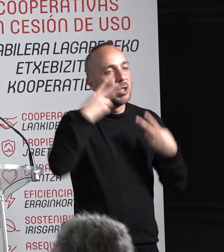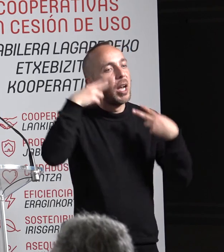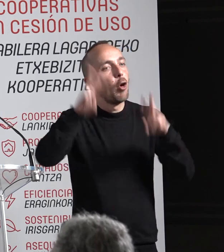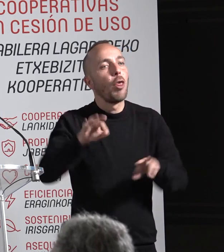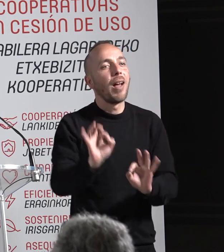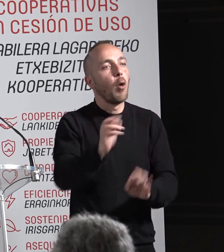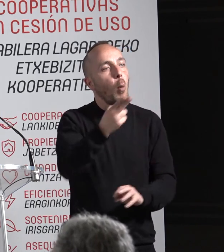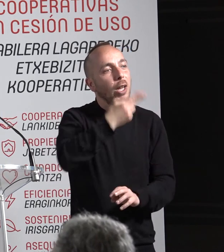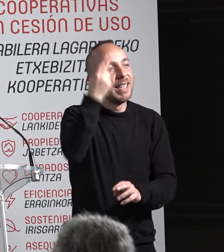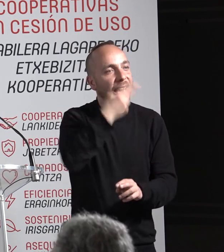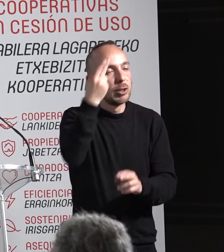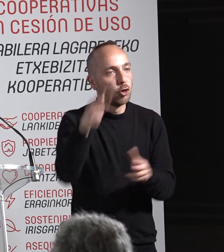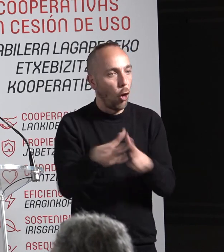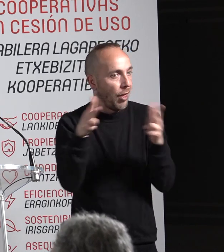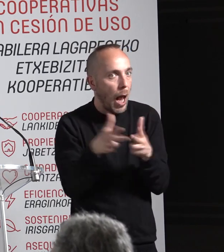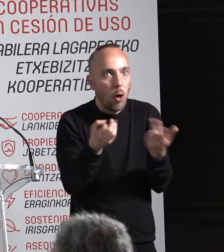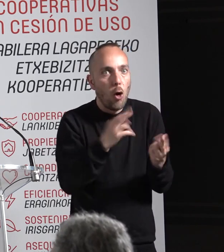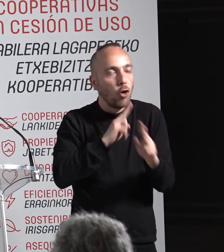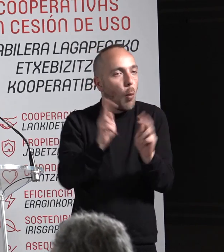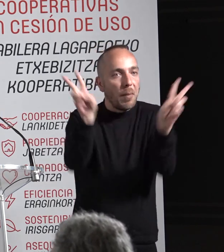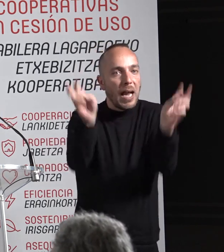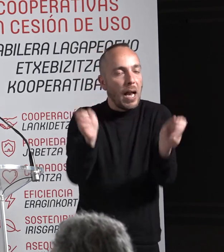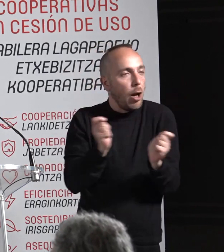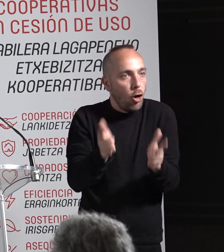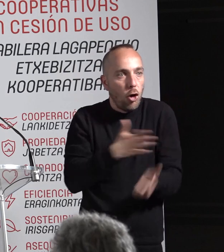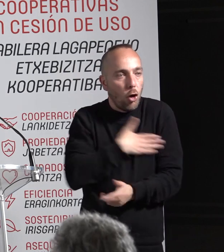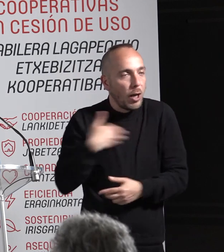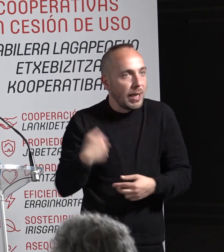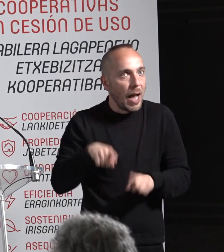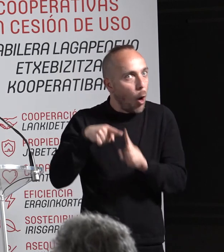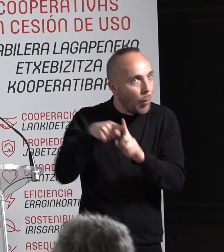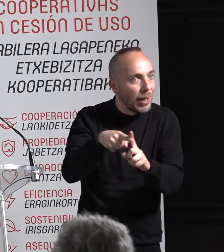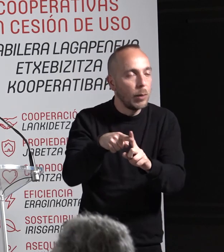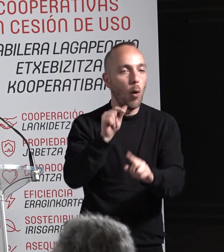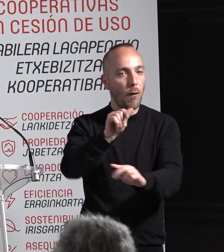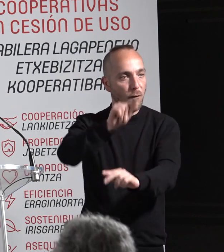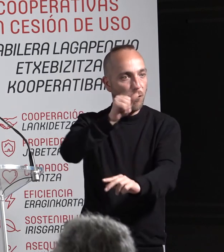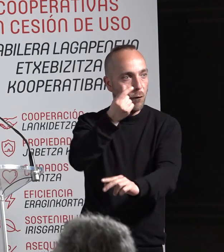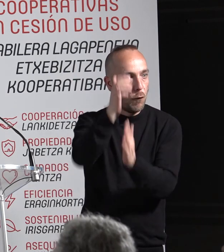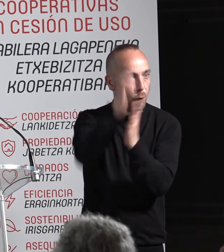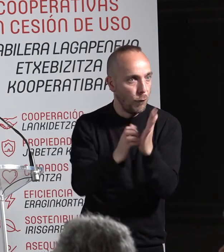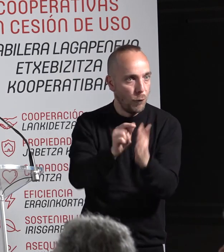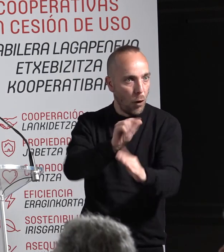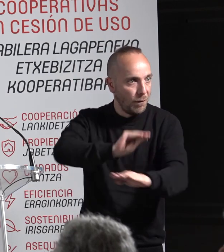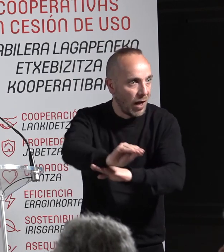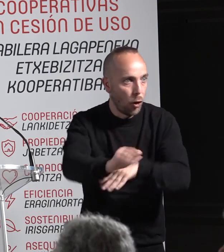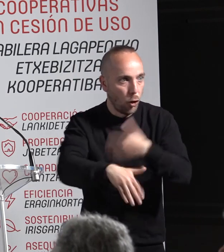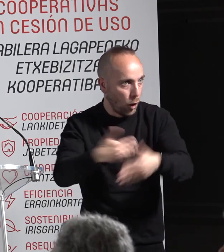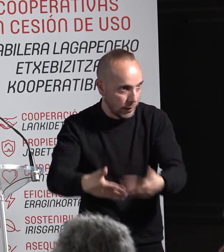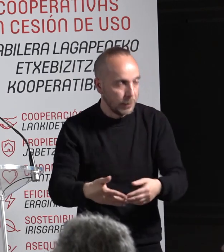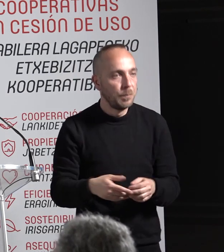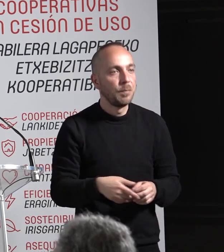como sea aquí en Navarra, como se considere, para que de alguna forma ese reconocimiento ayude luego a bonificaciones, etcétera. Que la normativa se